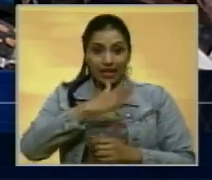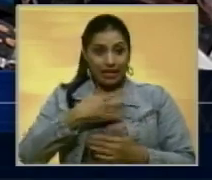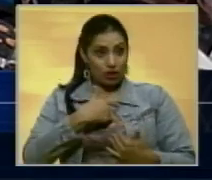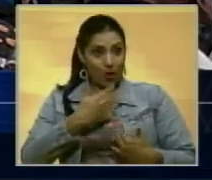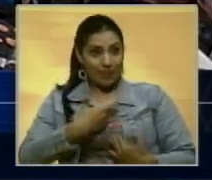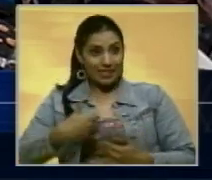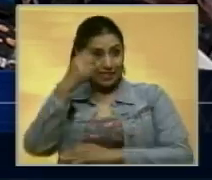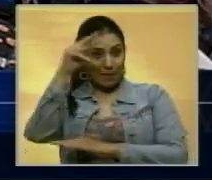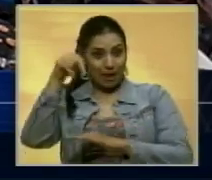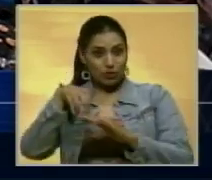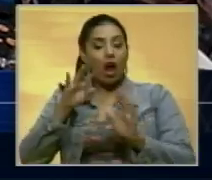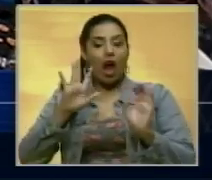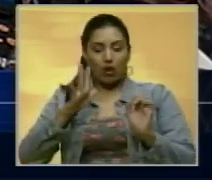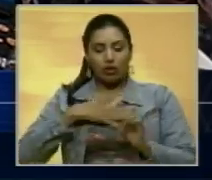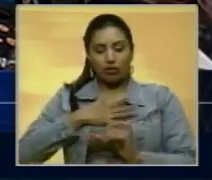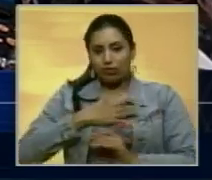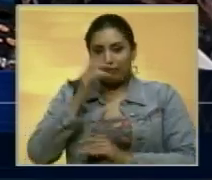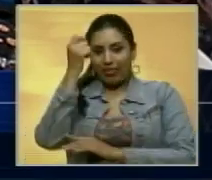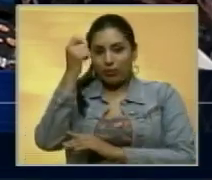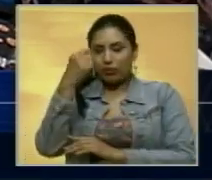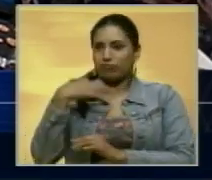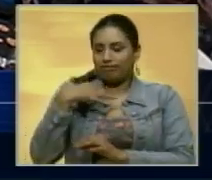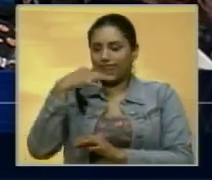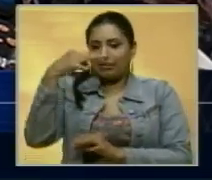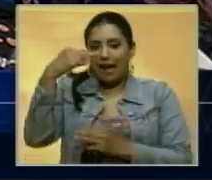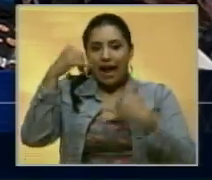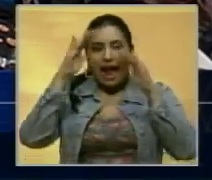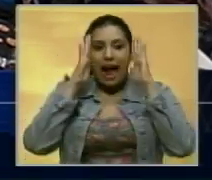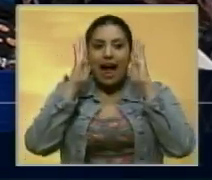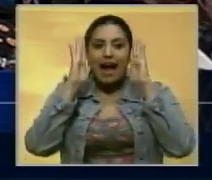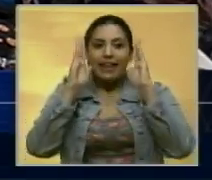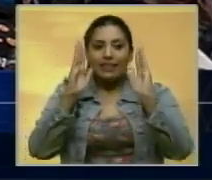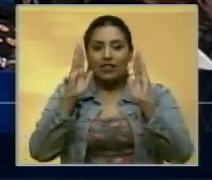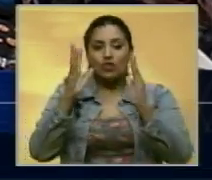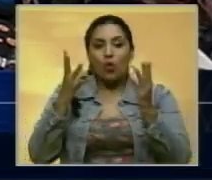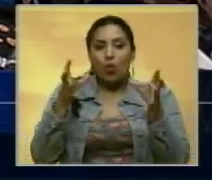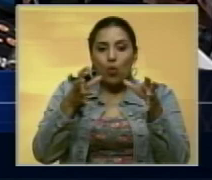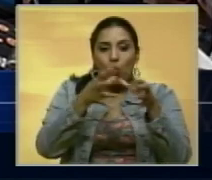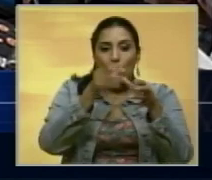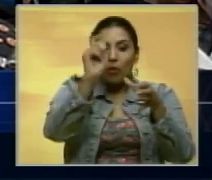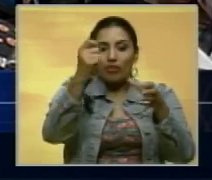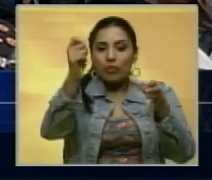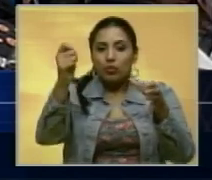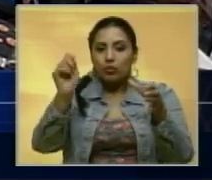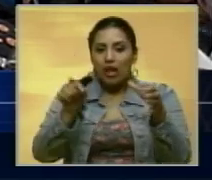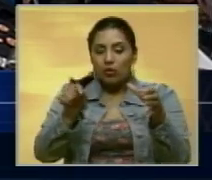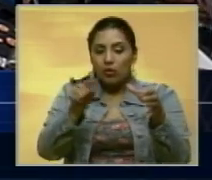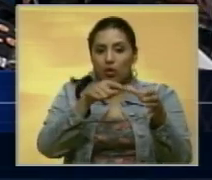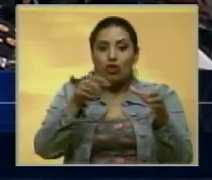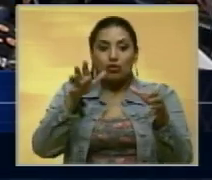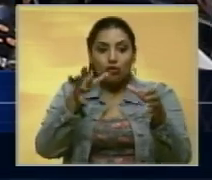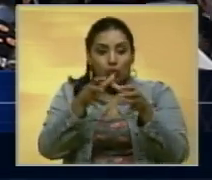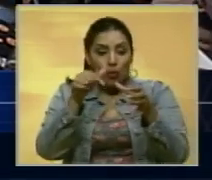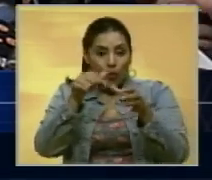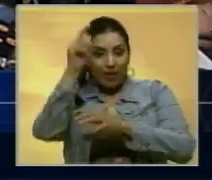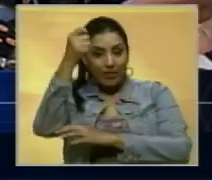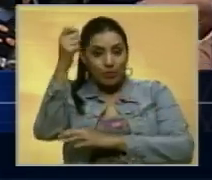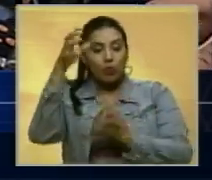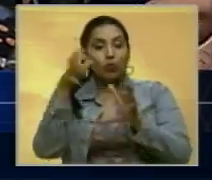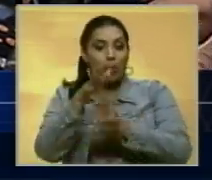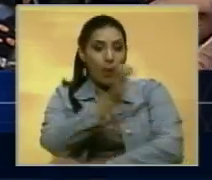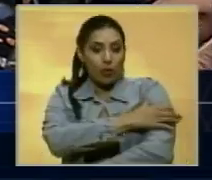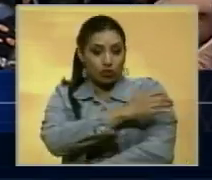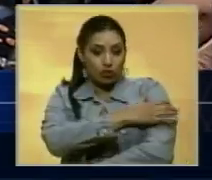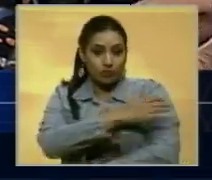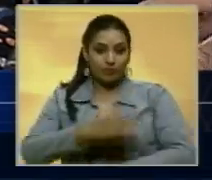como simple parlamentario en atención a los compañeros parlamentarios. Digo por los parlamentarios de la